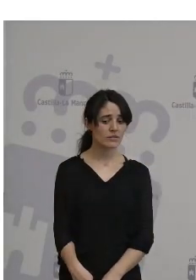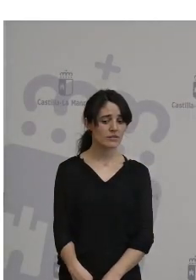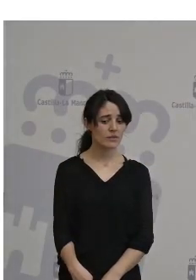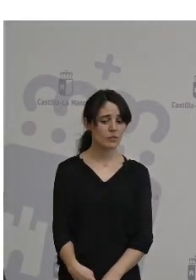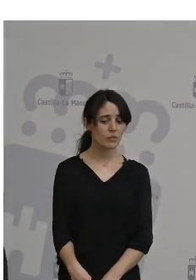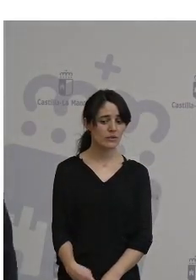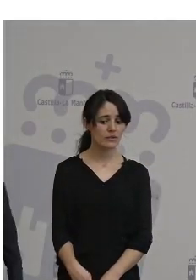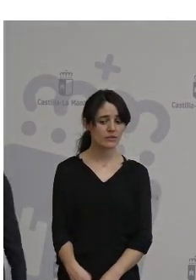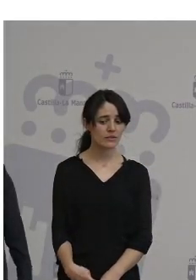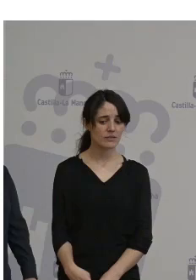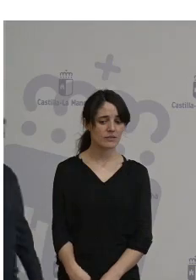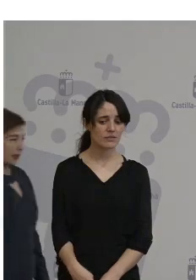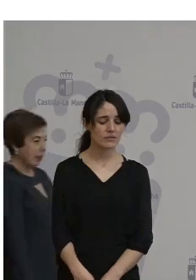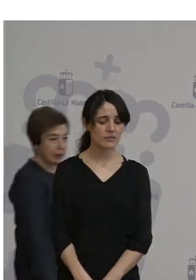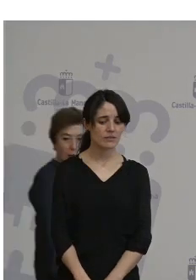Gracias.